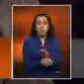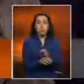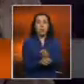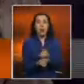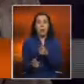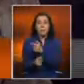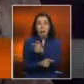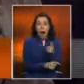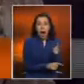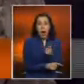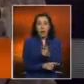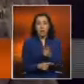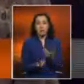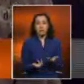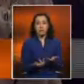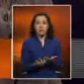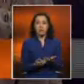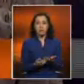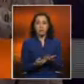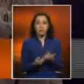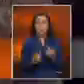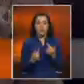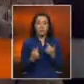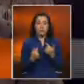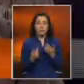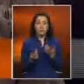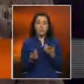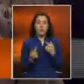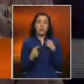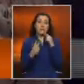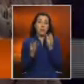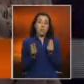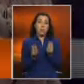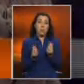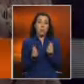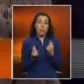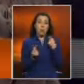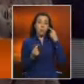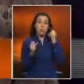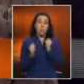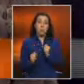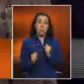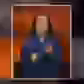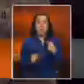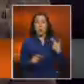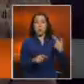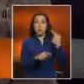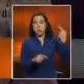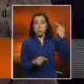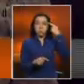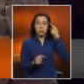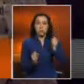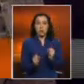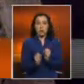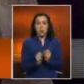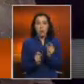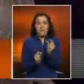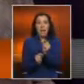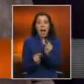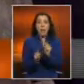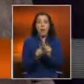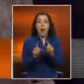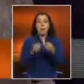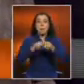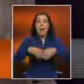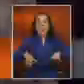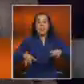rápido. Esperando. Entonces, uno de esos tiene miedo porque piensa que le puede llevarle uno en la cabeza, en el ojo. Una bala perdida puede